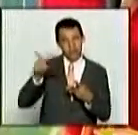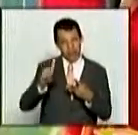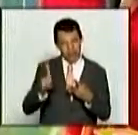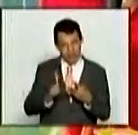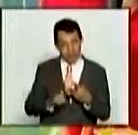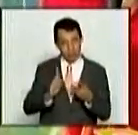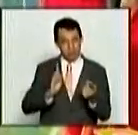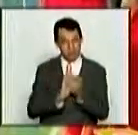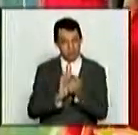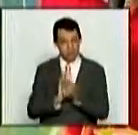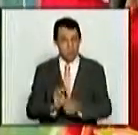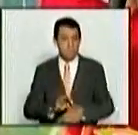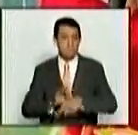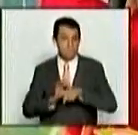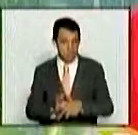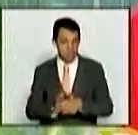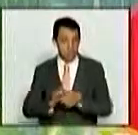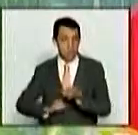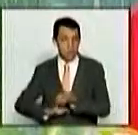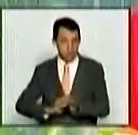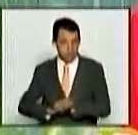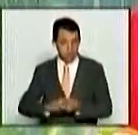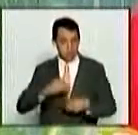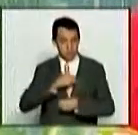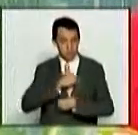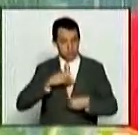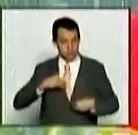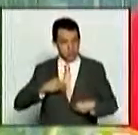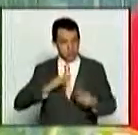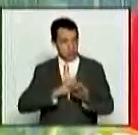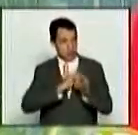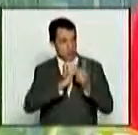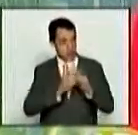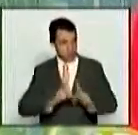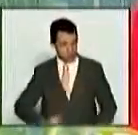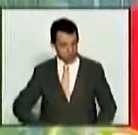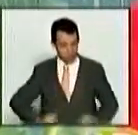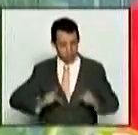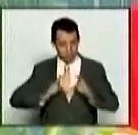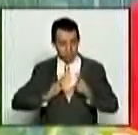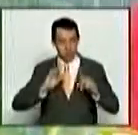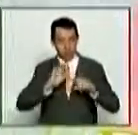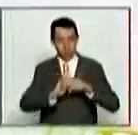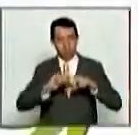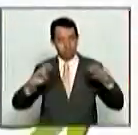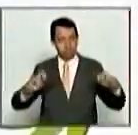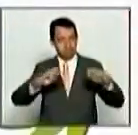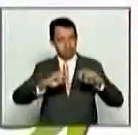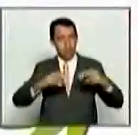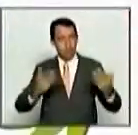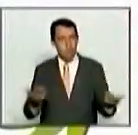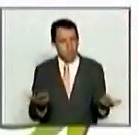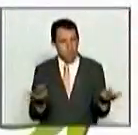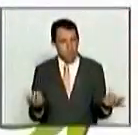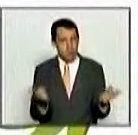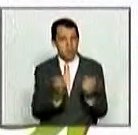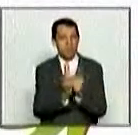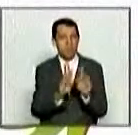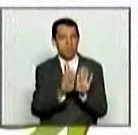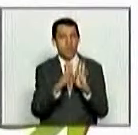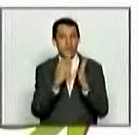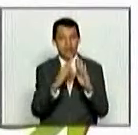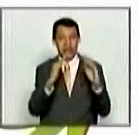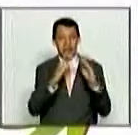los médicos especialistas en terapias alternativas que ayudan a transformar tu salud. Citas y servicio a domicilio hasta la puerta de su casa en el